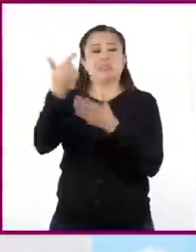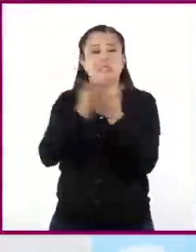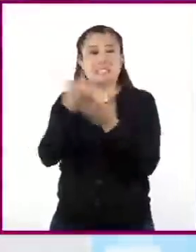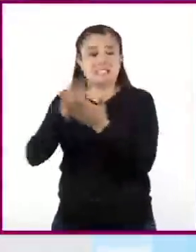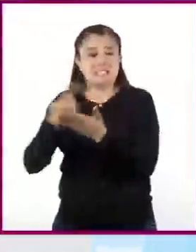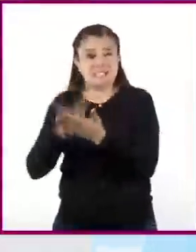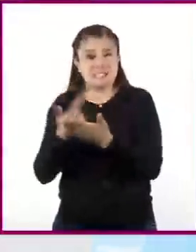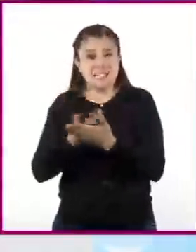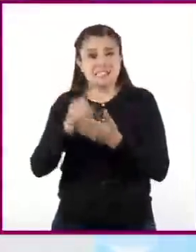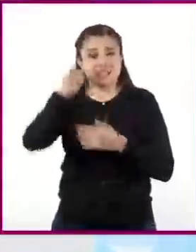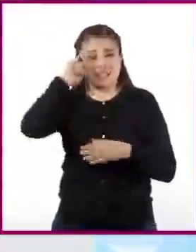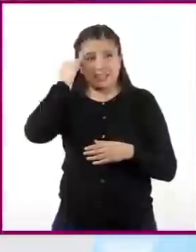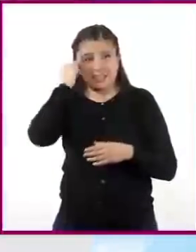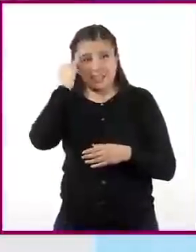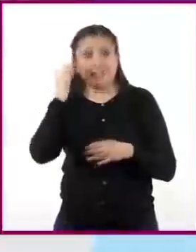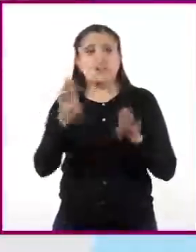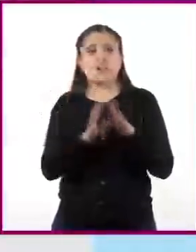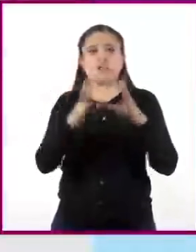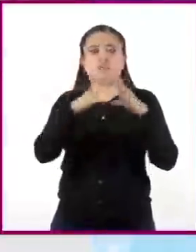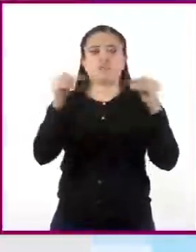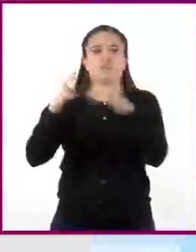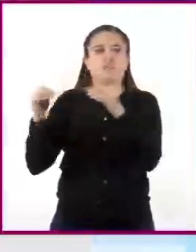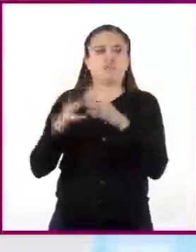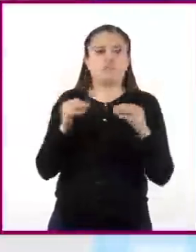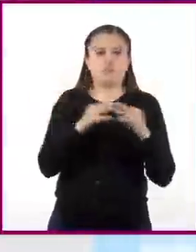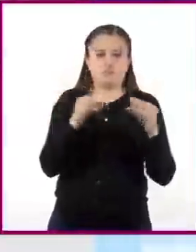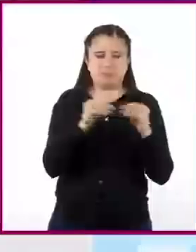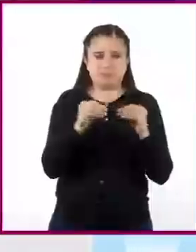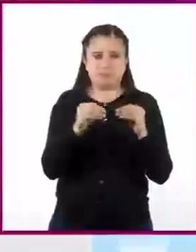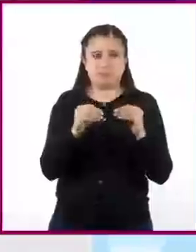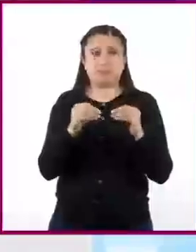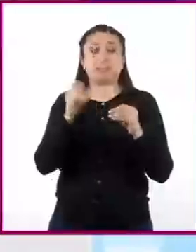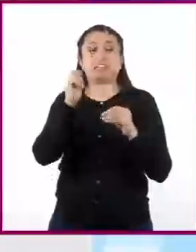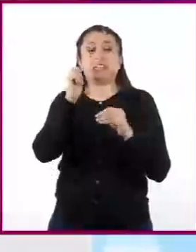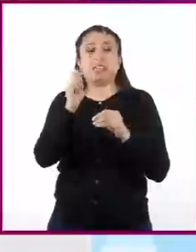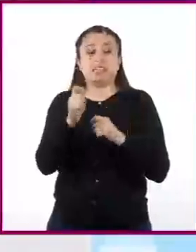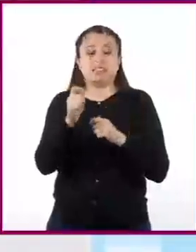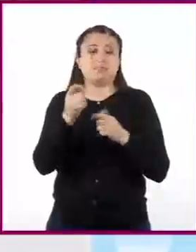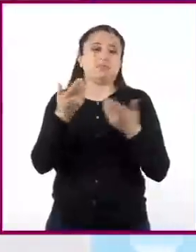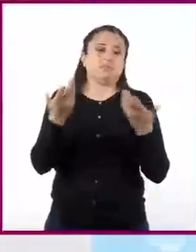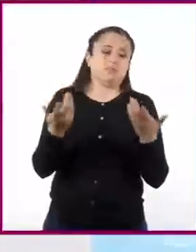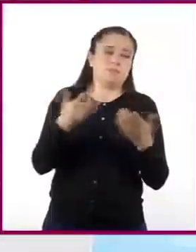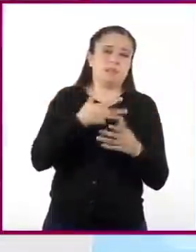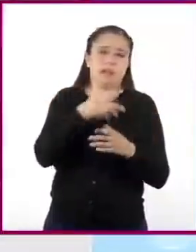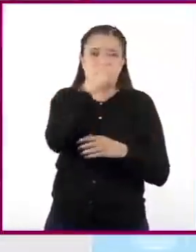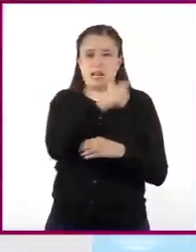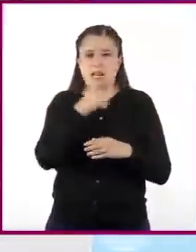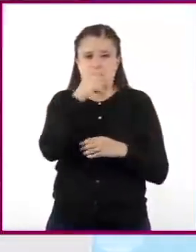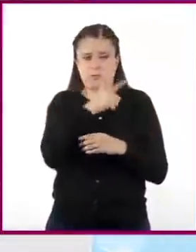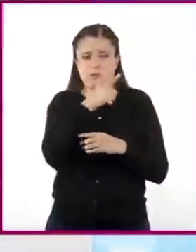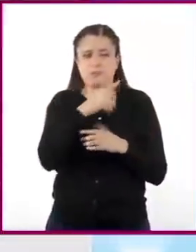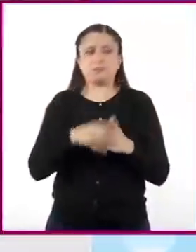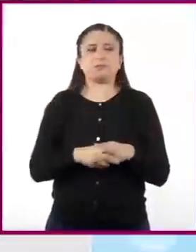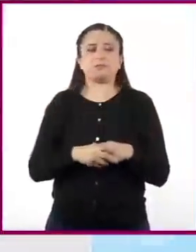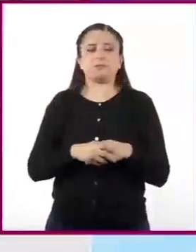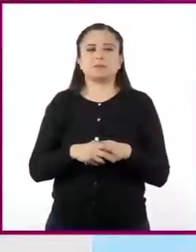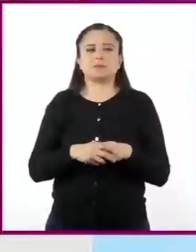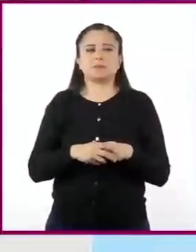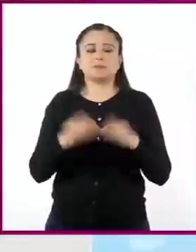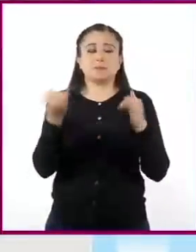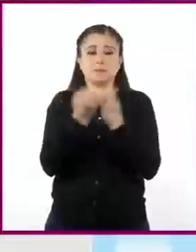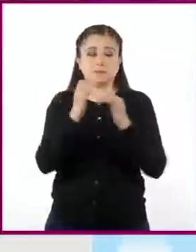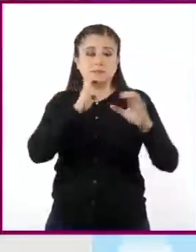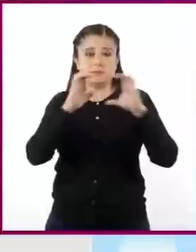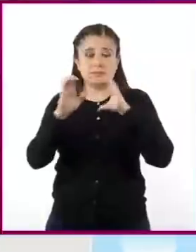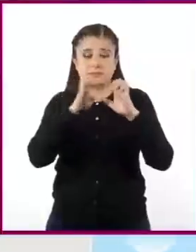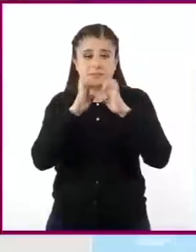lenguas indígenas en peligro de desaparecer, entre las que se encuentra dicha lengua. Además,